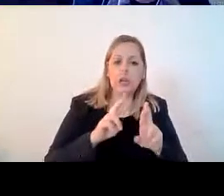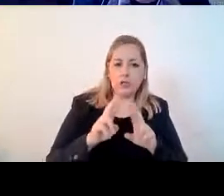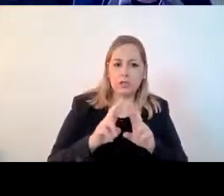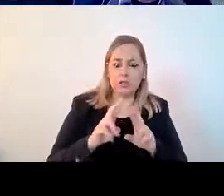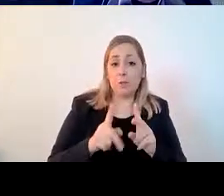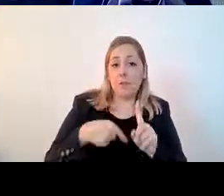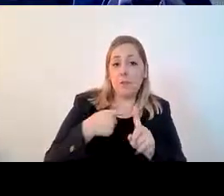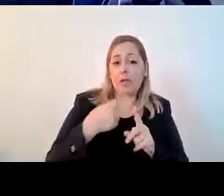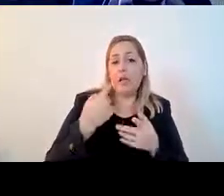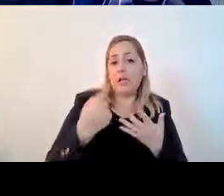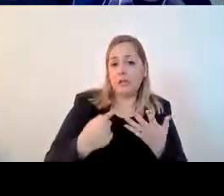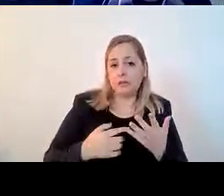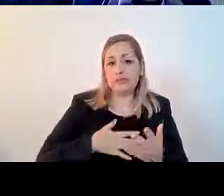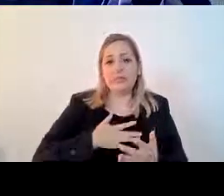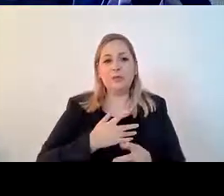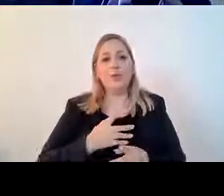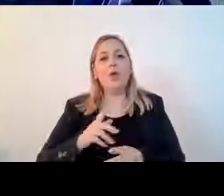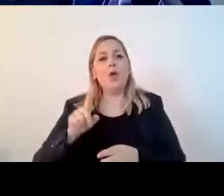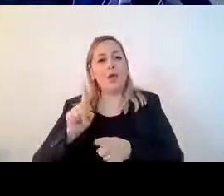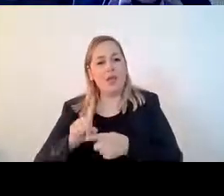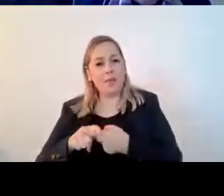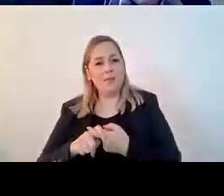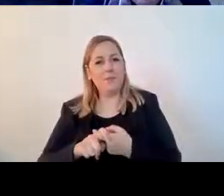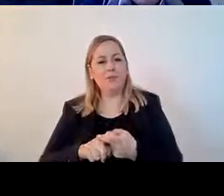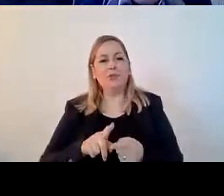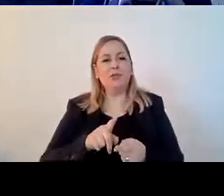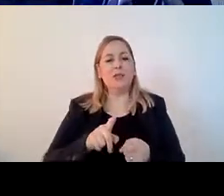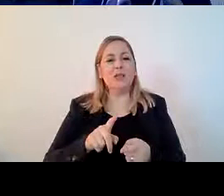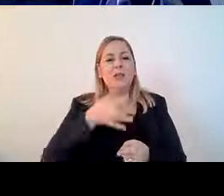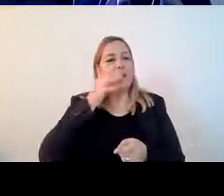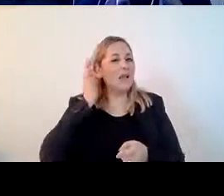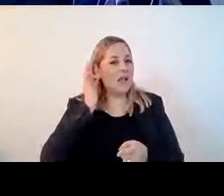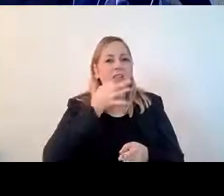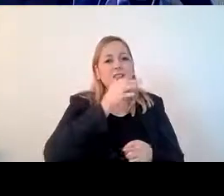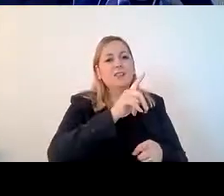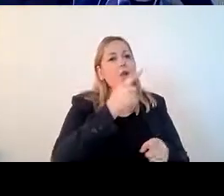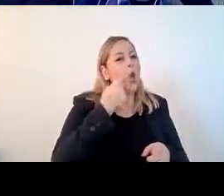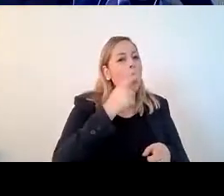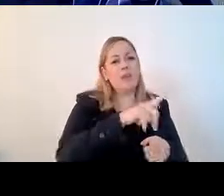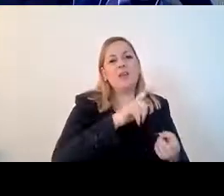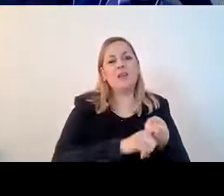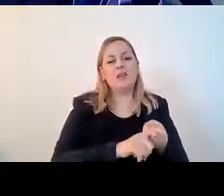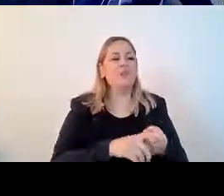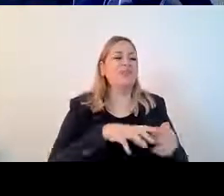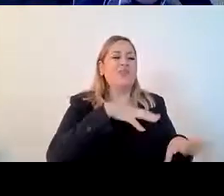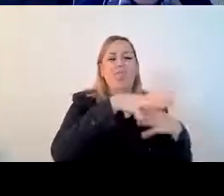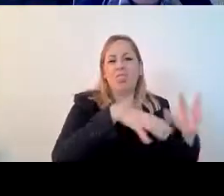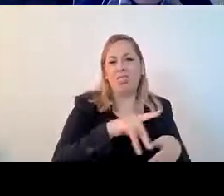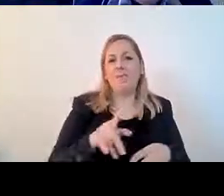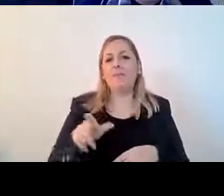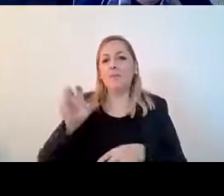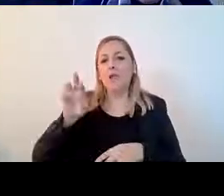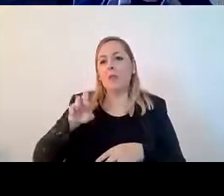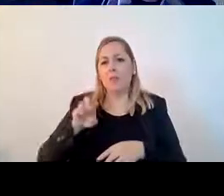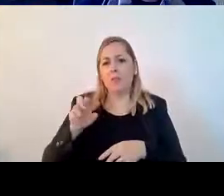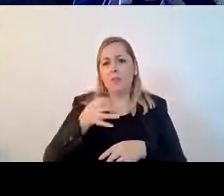síntomas. La esposa se queja que la pareja es desorganizada y el cuidador que tuvo o padre afirma que esa característica no